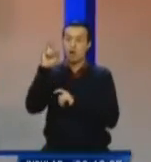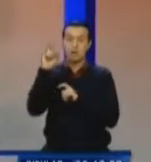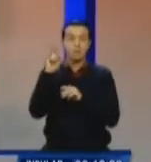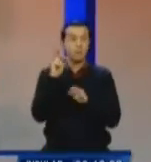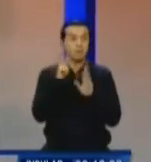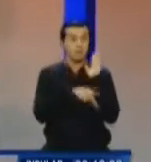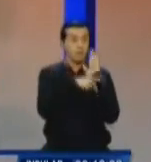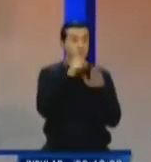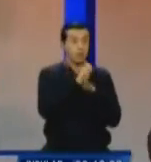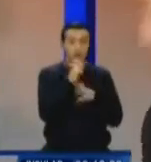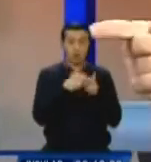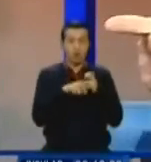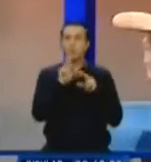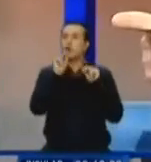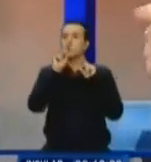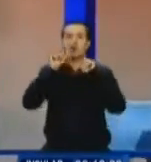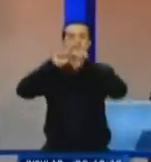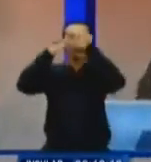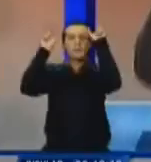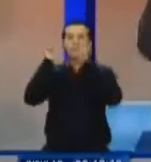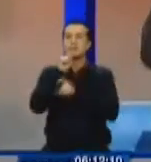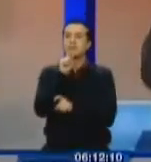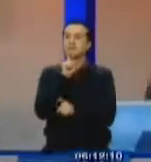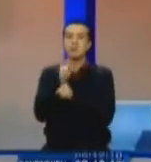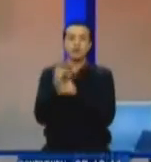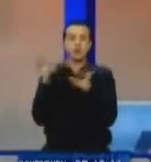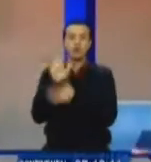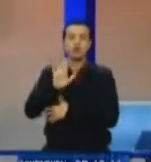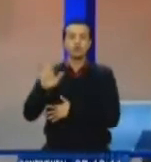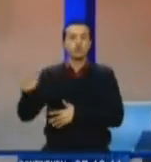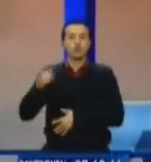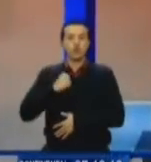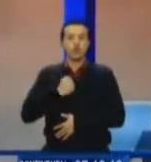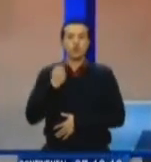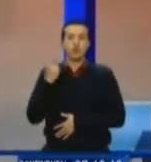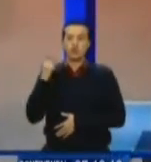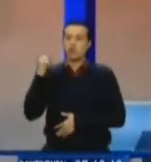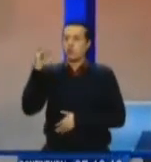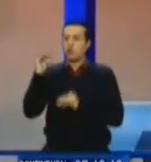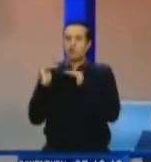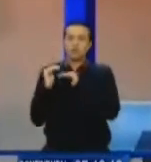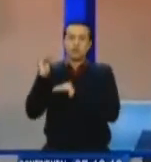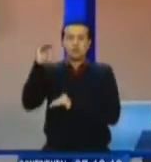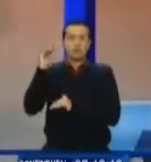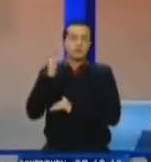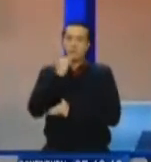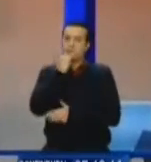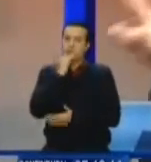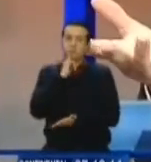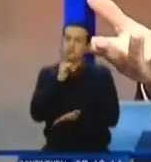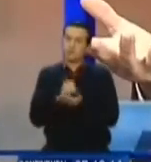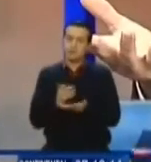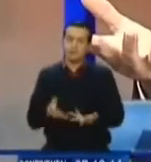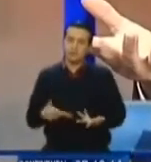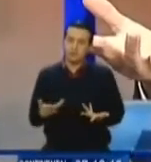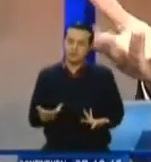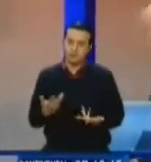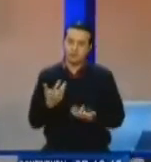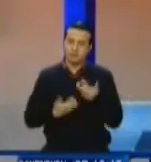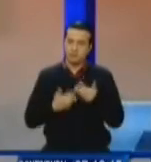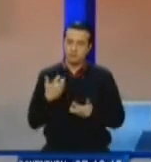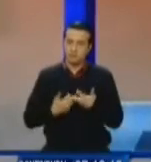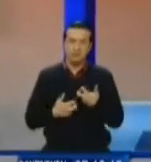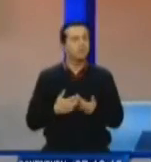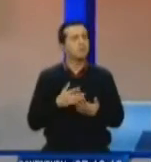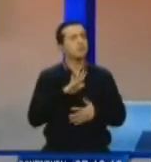petroecuador sino en las compañías privadas que están aumentando los precios que están teniendo márgenes de ganancia más altos de los que podrían tener en el mercado